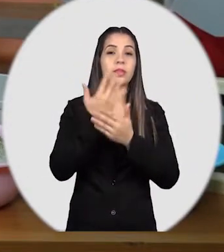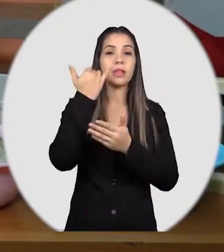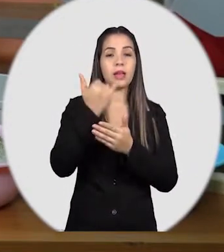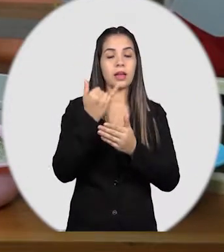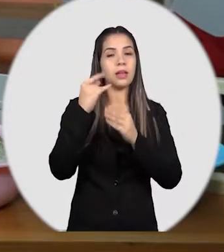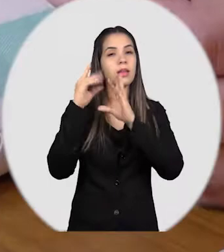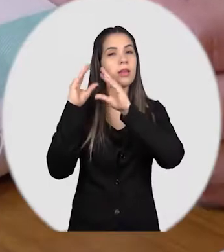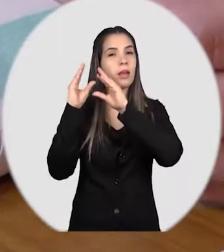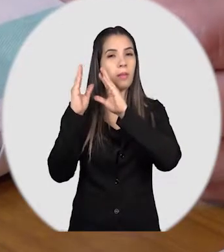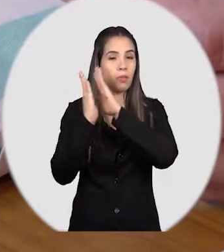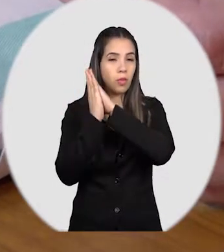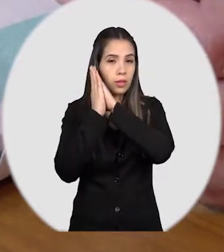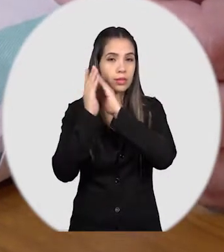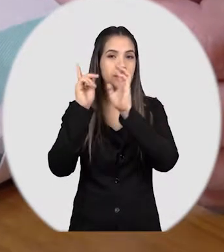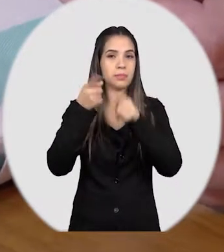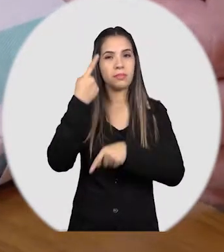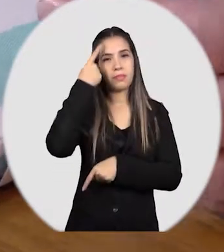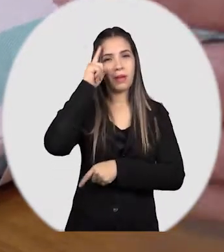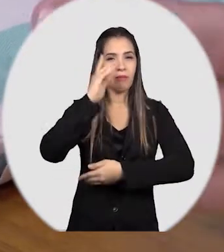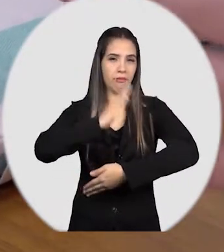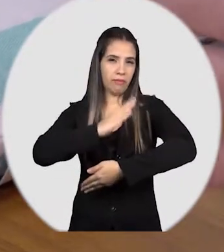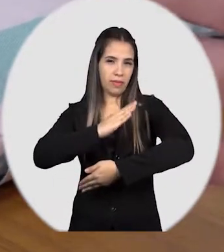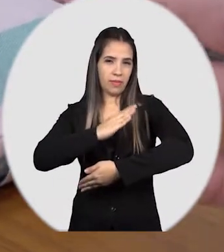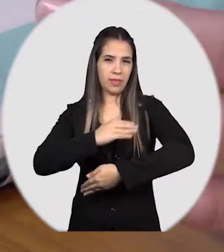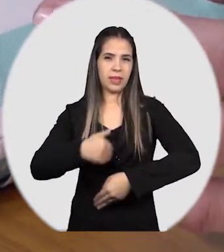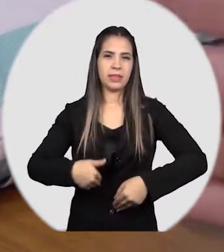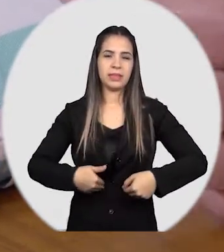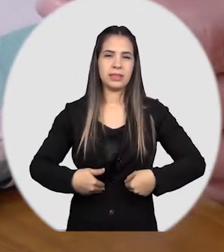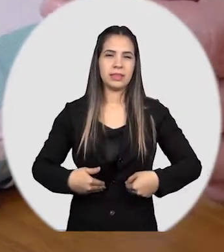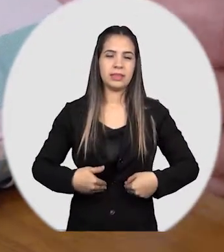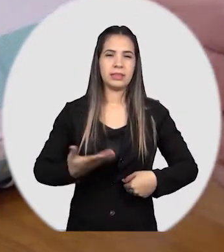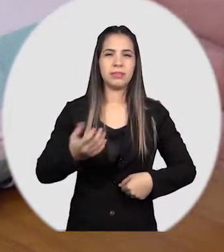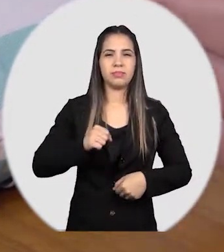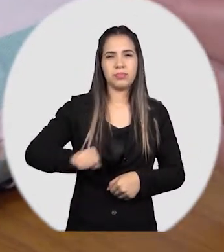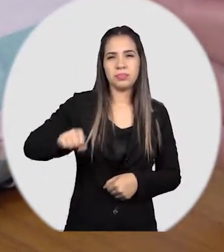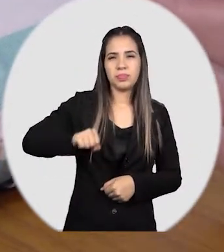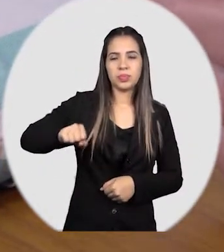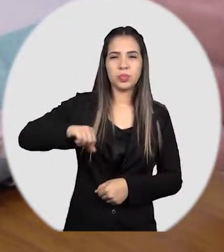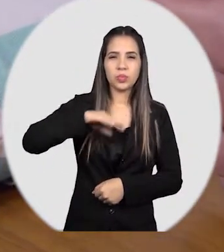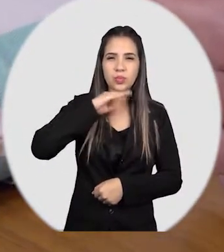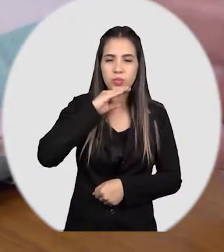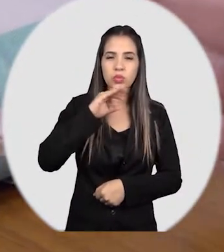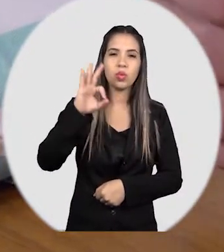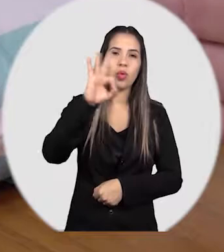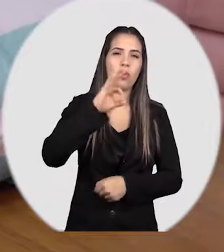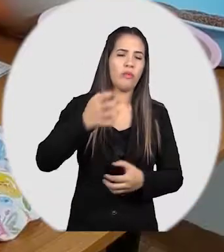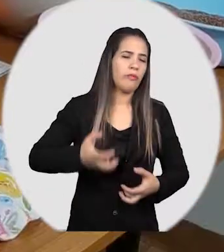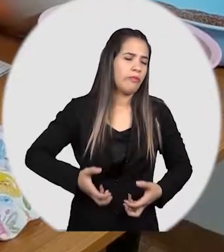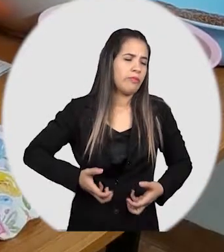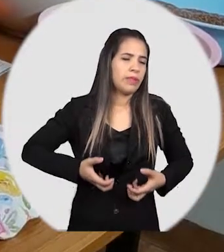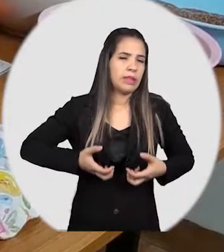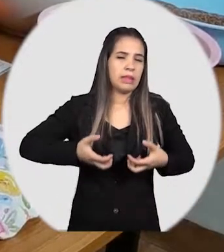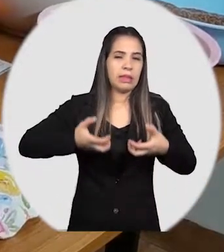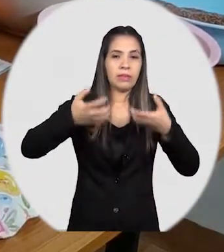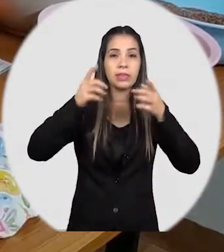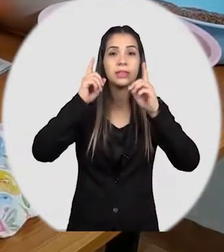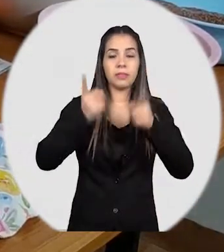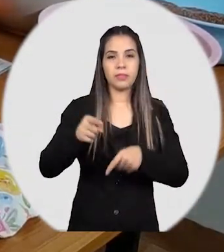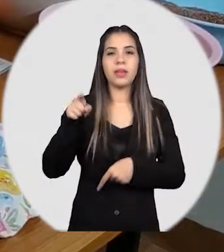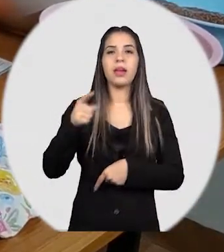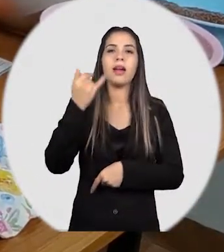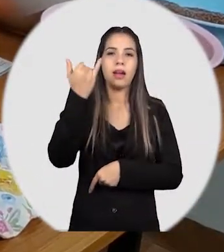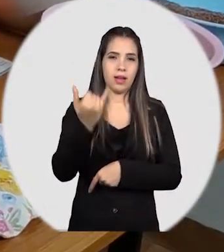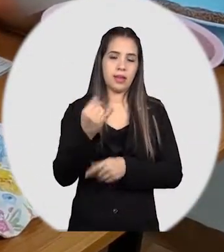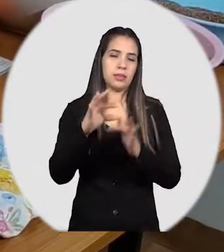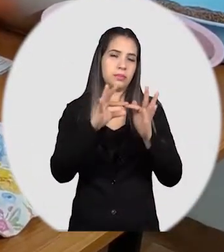para bebés, que se utilizan para bajar fiebre, obviamente para los cólicos tan molestosos,